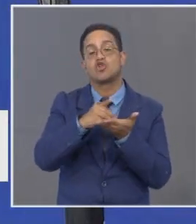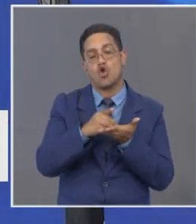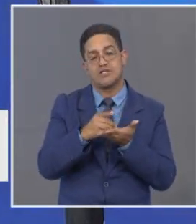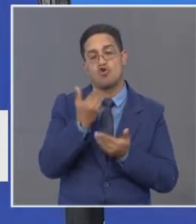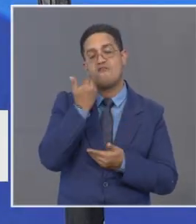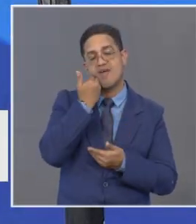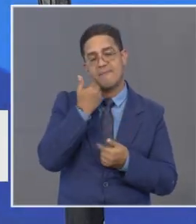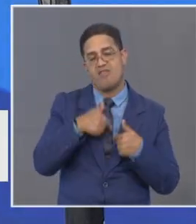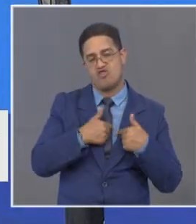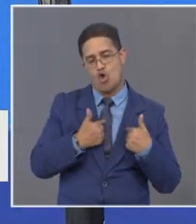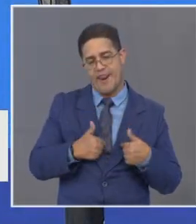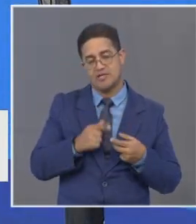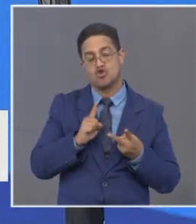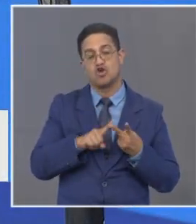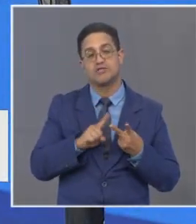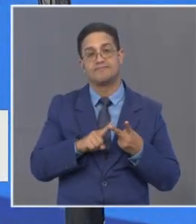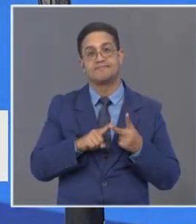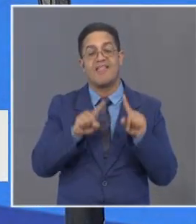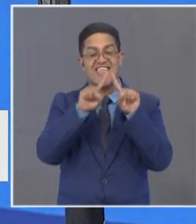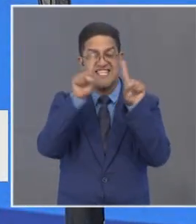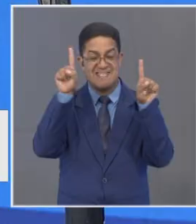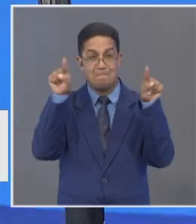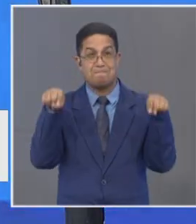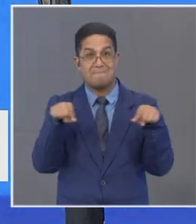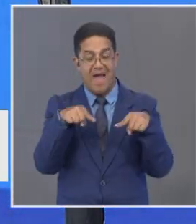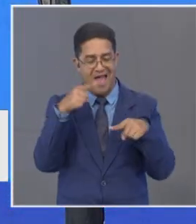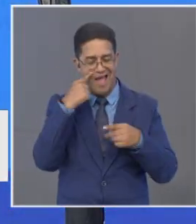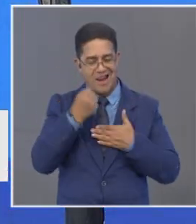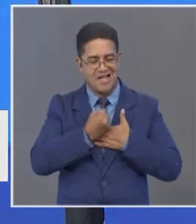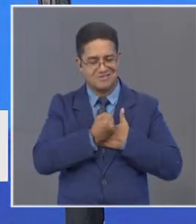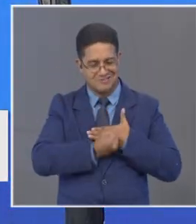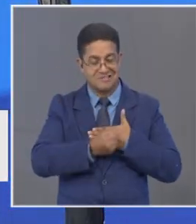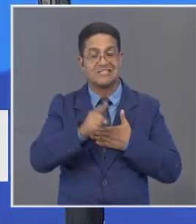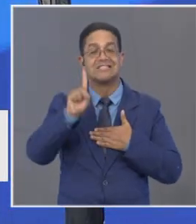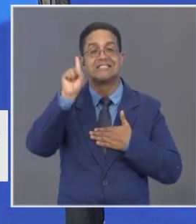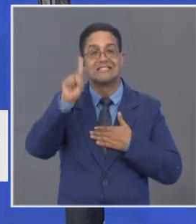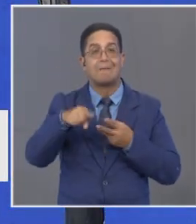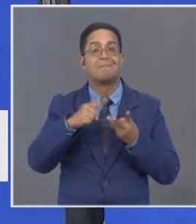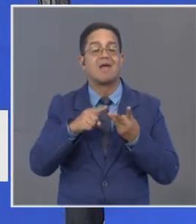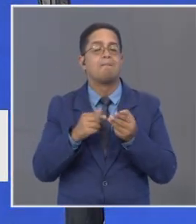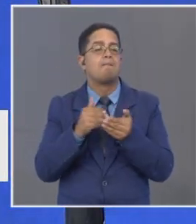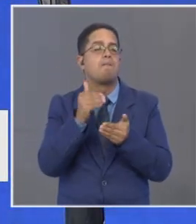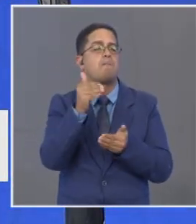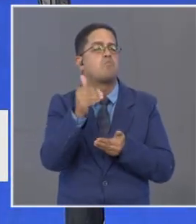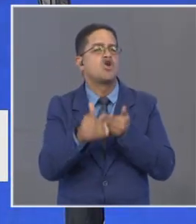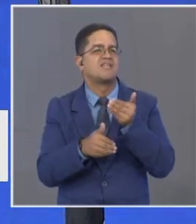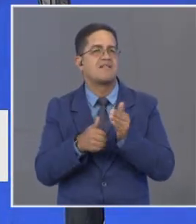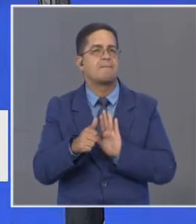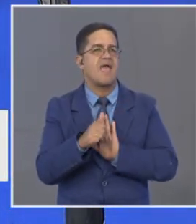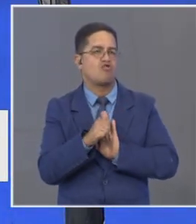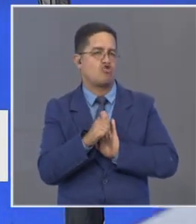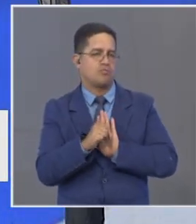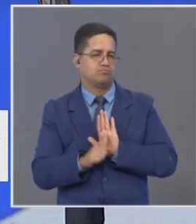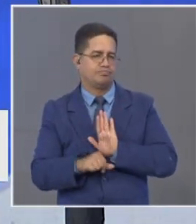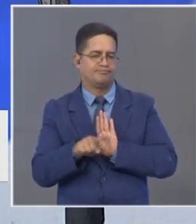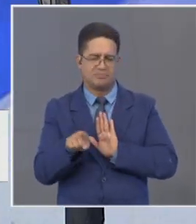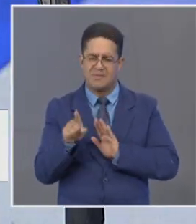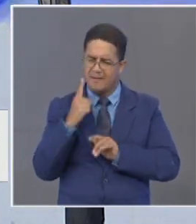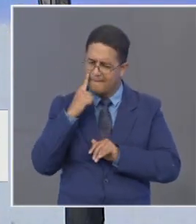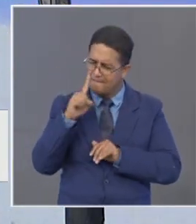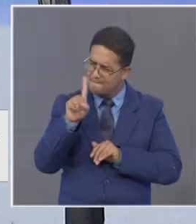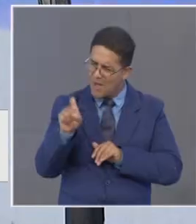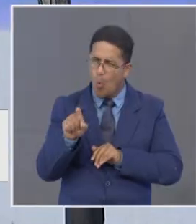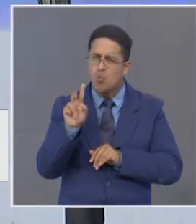cardiovasculares, tenemos las imágenes cardiovasculares y también tenemos los procedimientos cardiovasculares. Es una de las preguntas que vi que habían